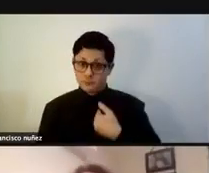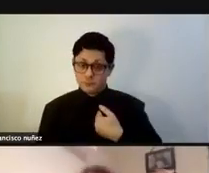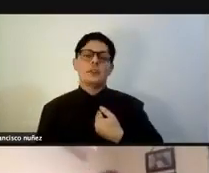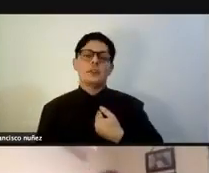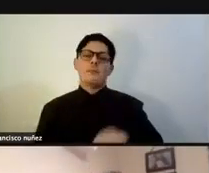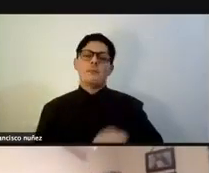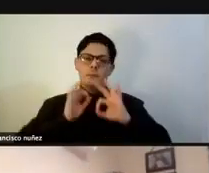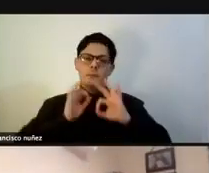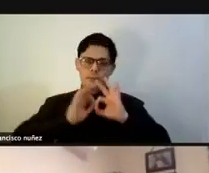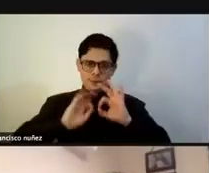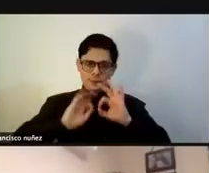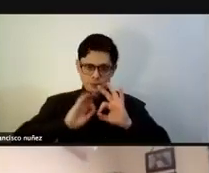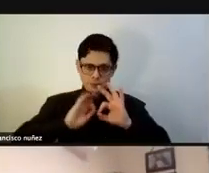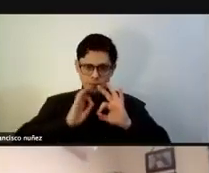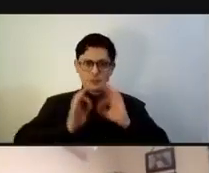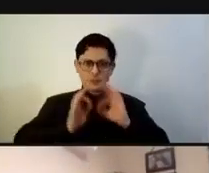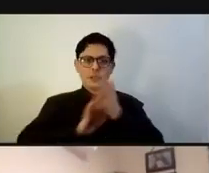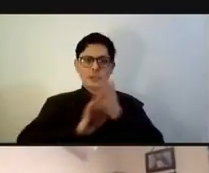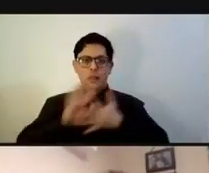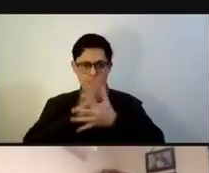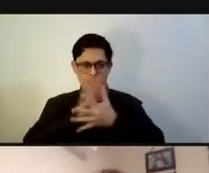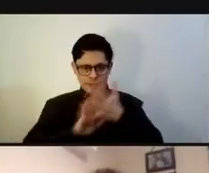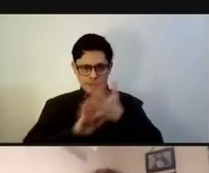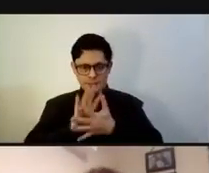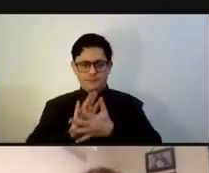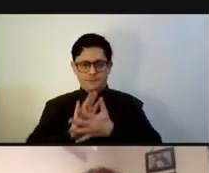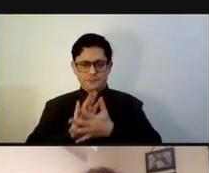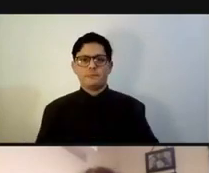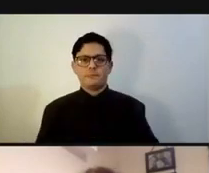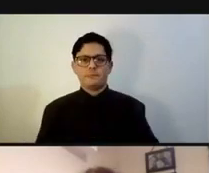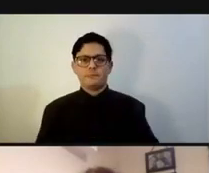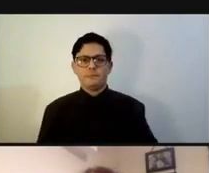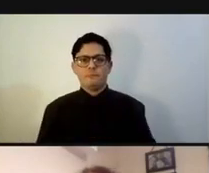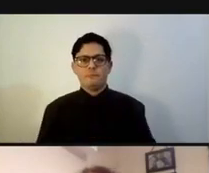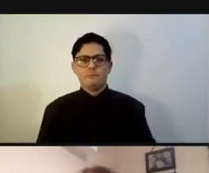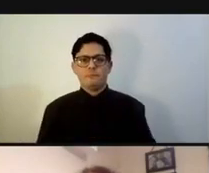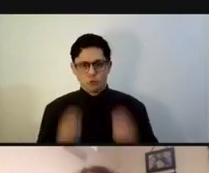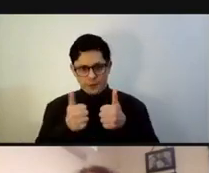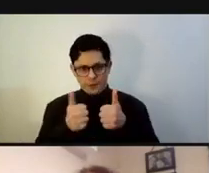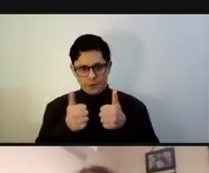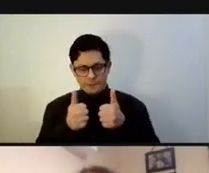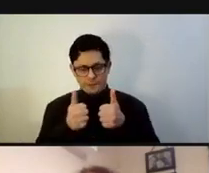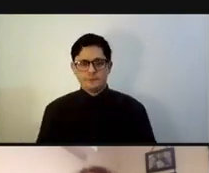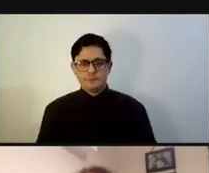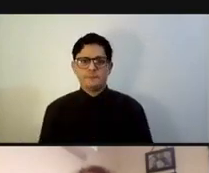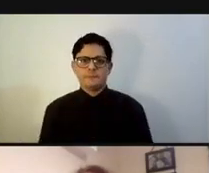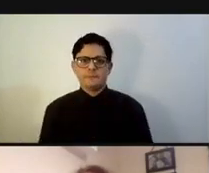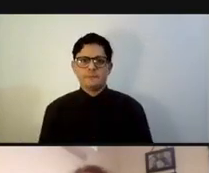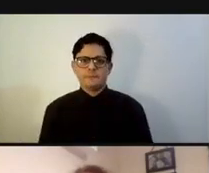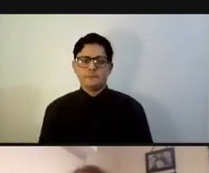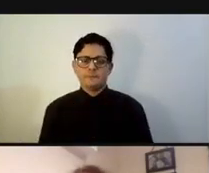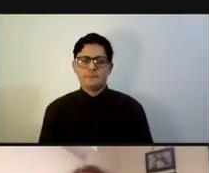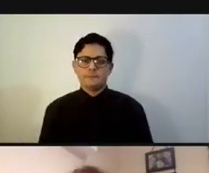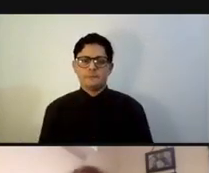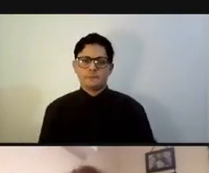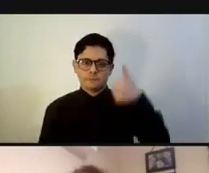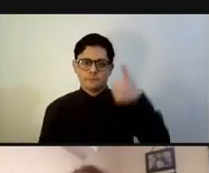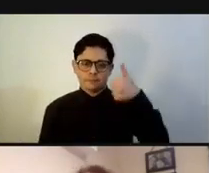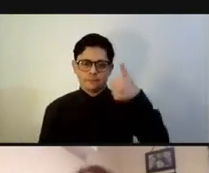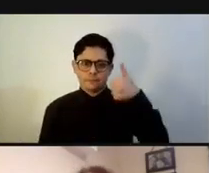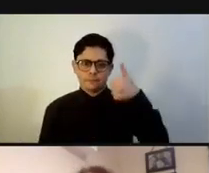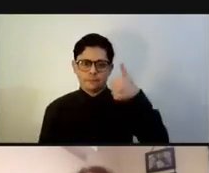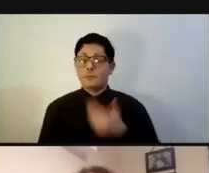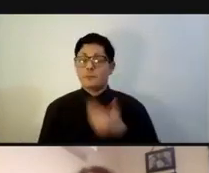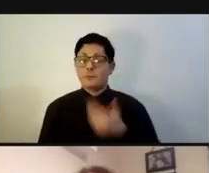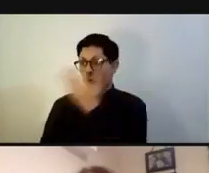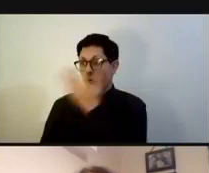señas. Lo hizo súper bien, Francisco, así es que dedito para arriba. Y por supuesto, gracias a todas y todos